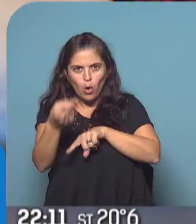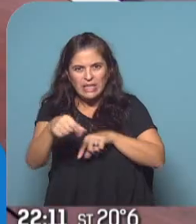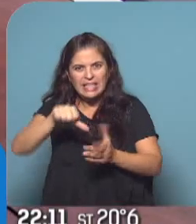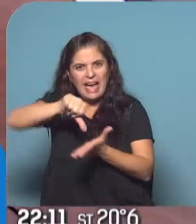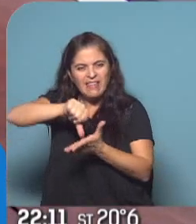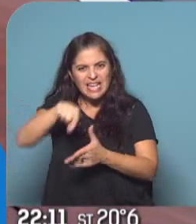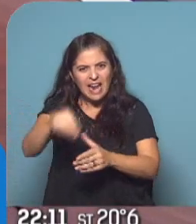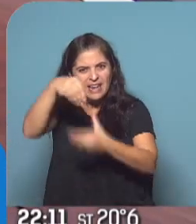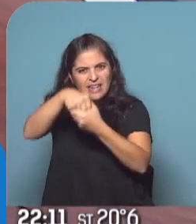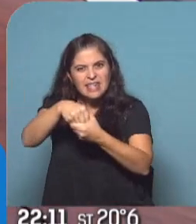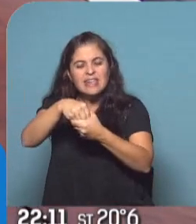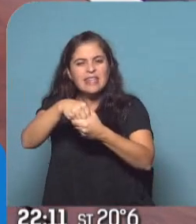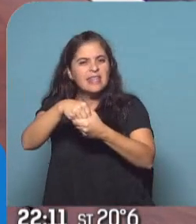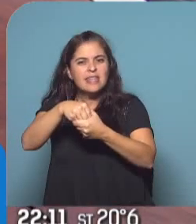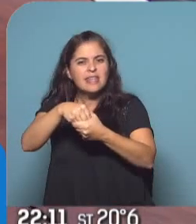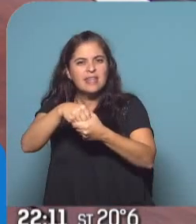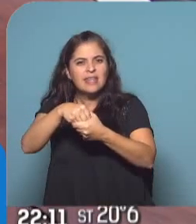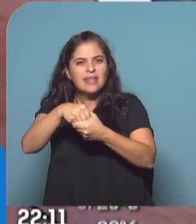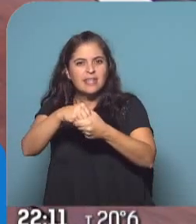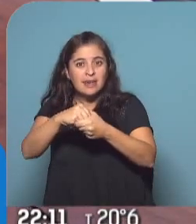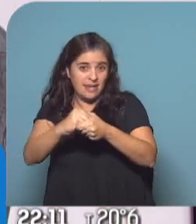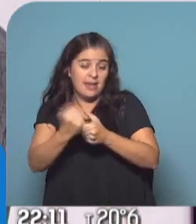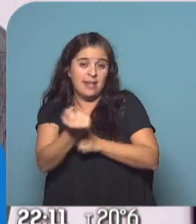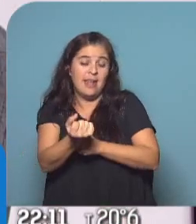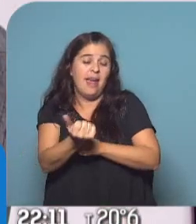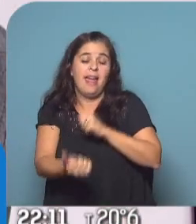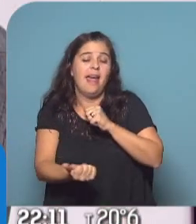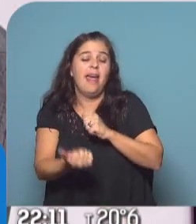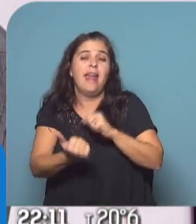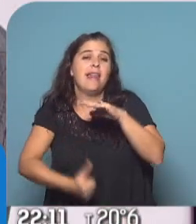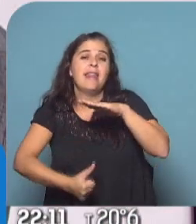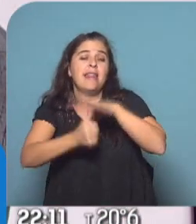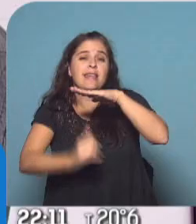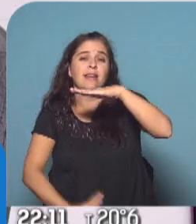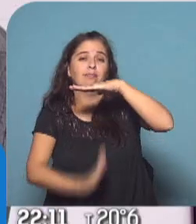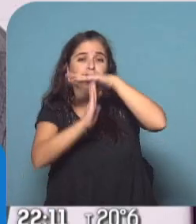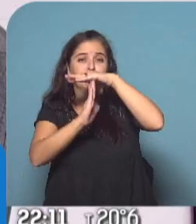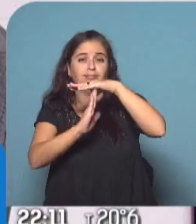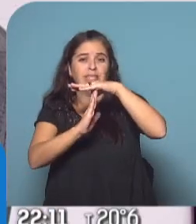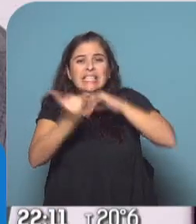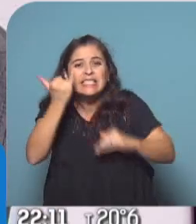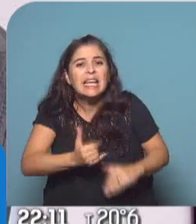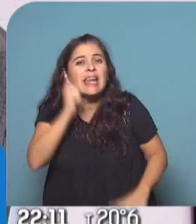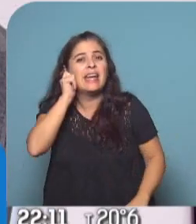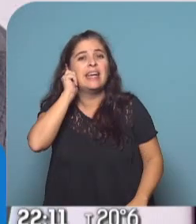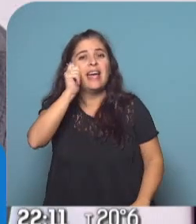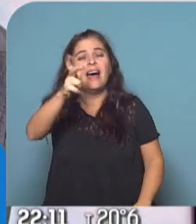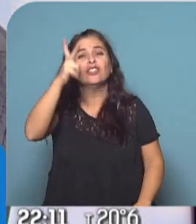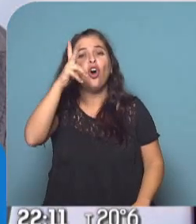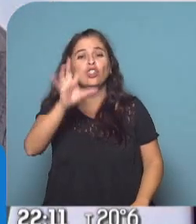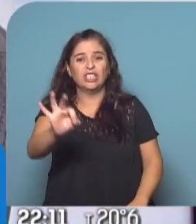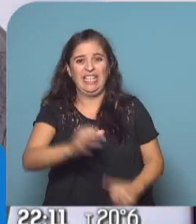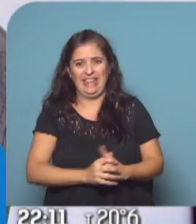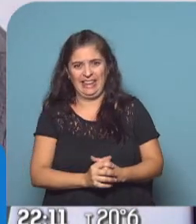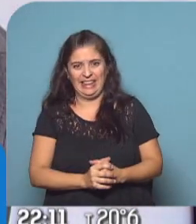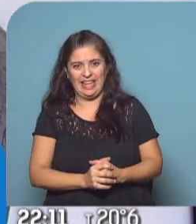un momento clave. El líder supremo tiene 80 años y lo que se pregunta todo el mundo es hacia dónde va a ir Irán. Y para mí, hacia